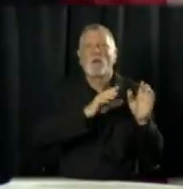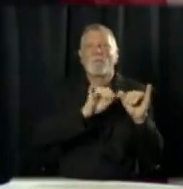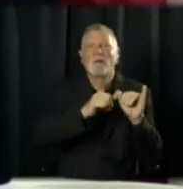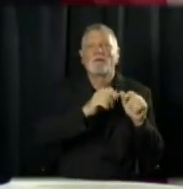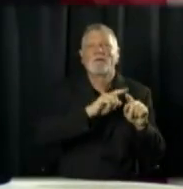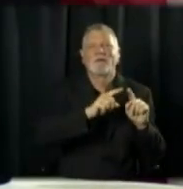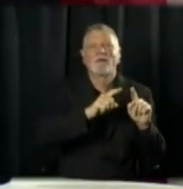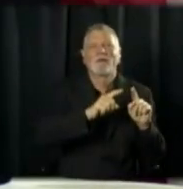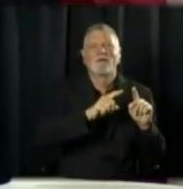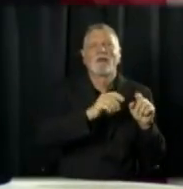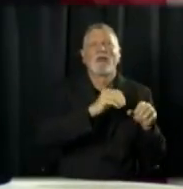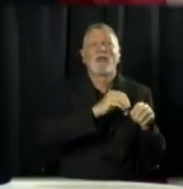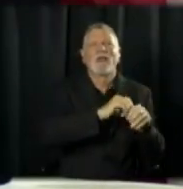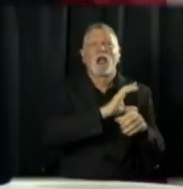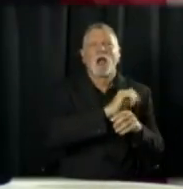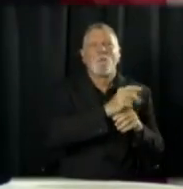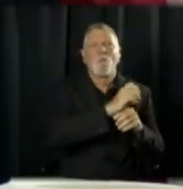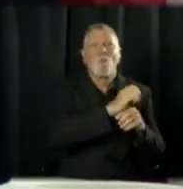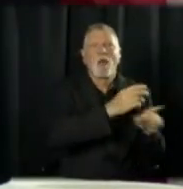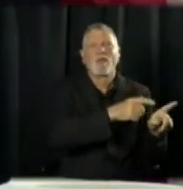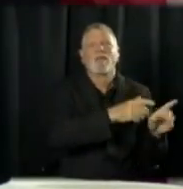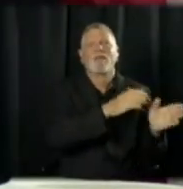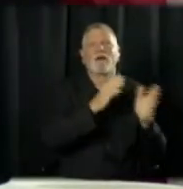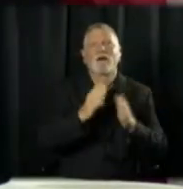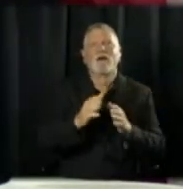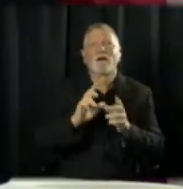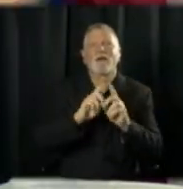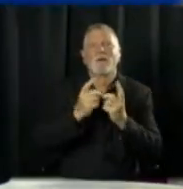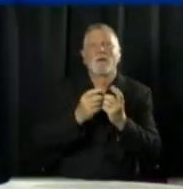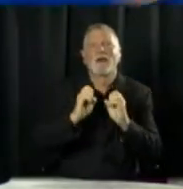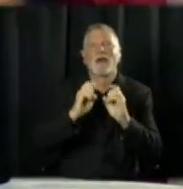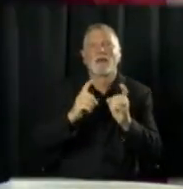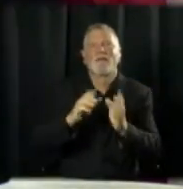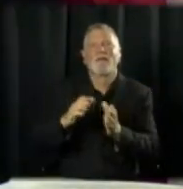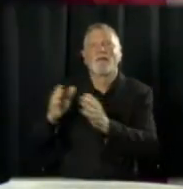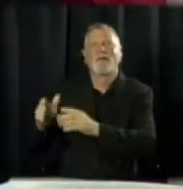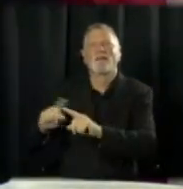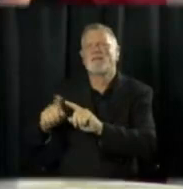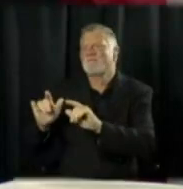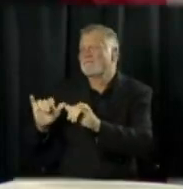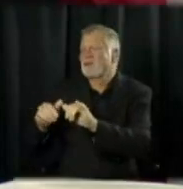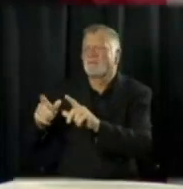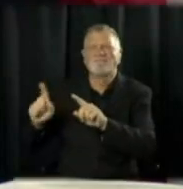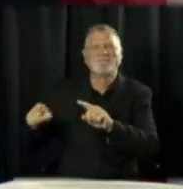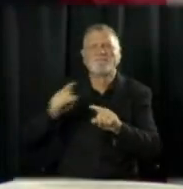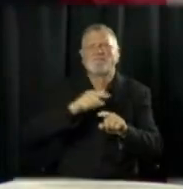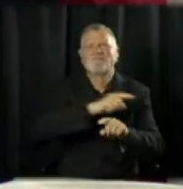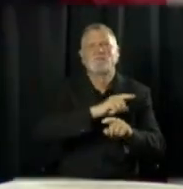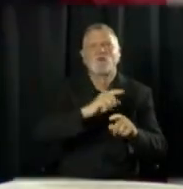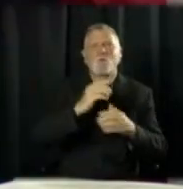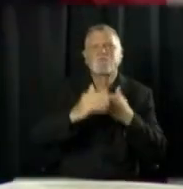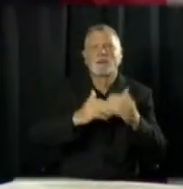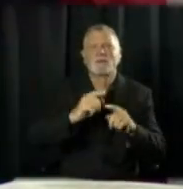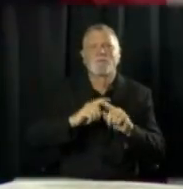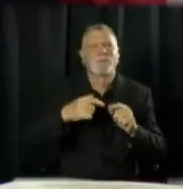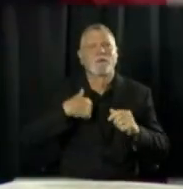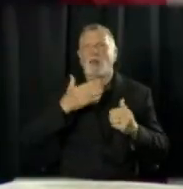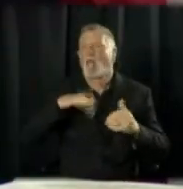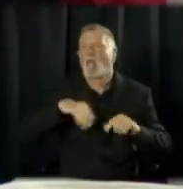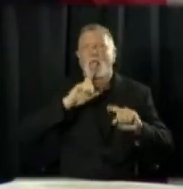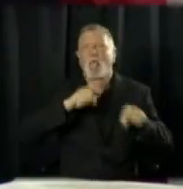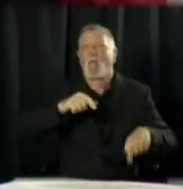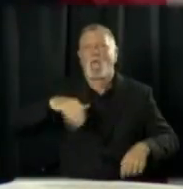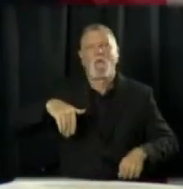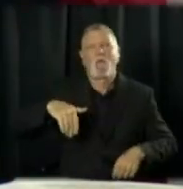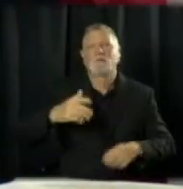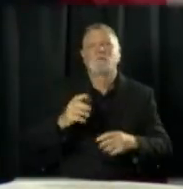diferentes medidas. Una mide el nivel del estado del ELA, otra el Departamento de Educación. Así que estamos trabajando en ello,